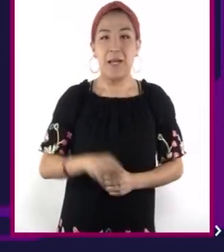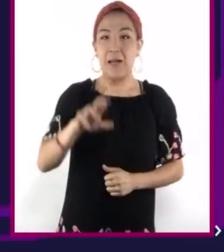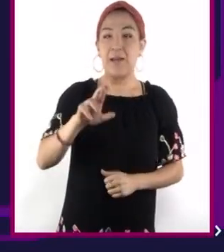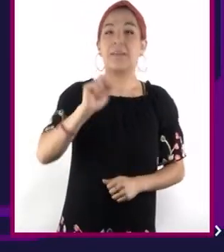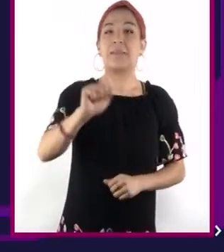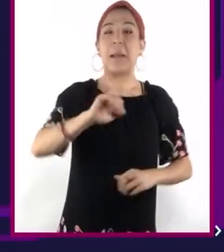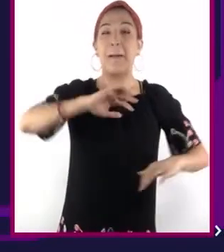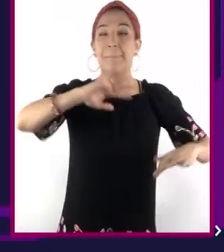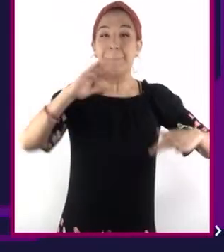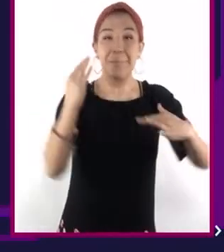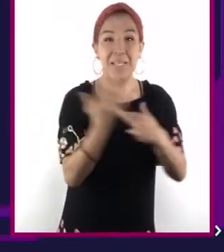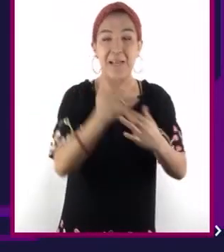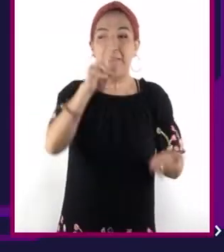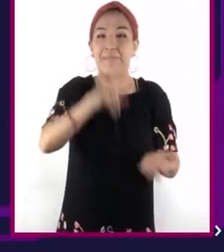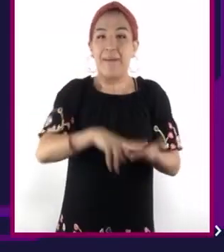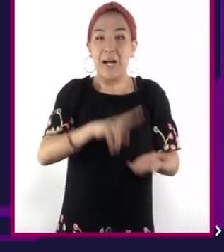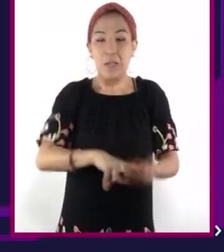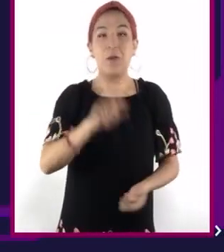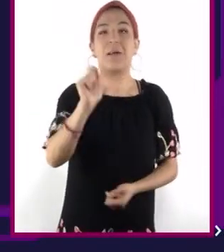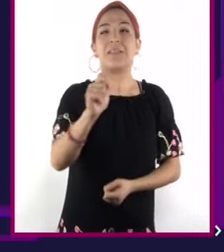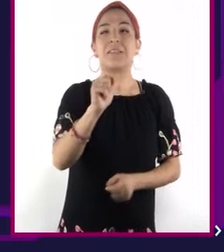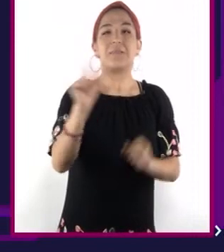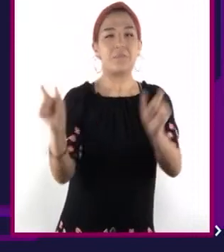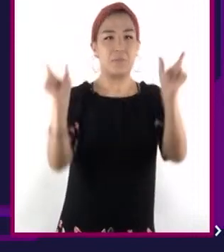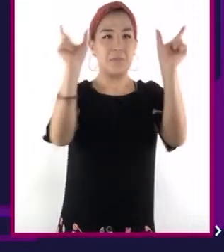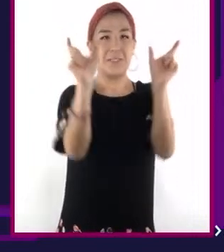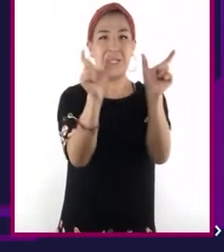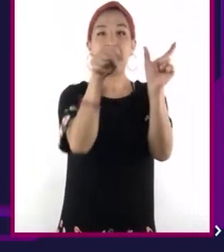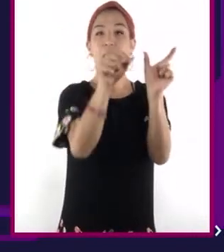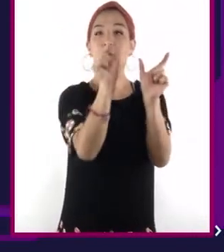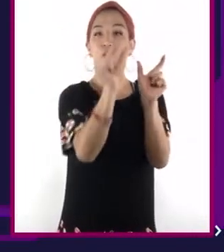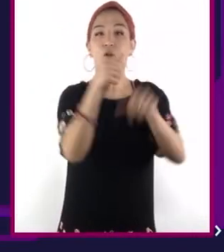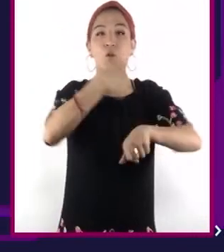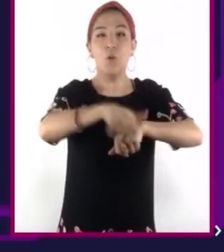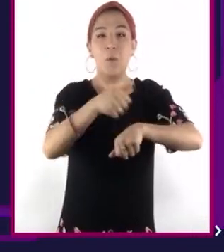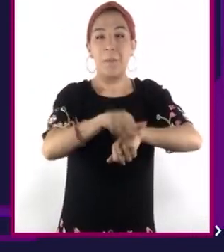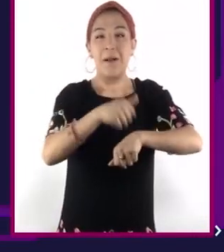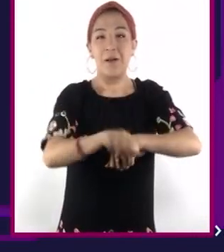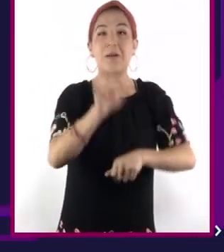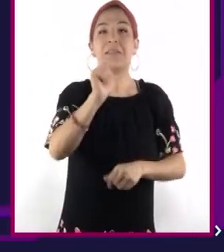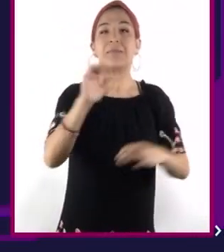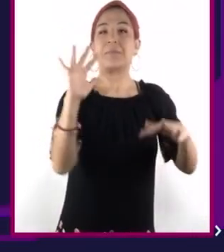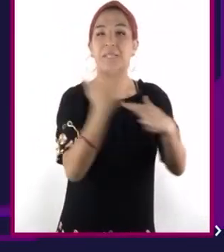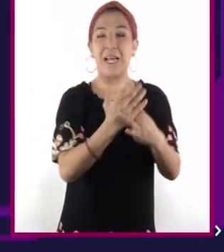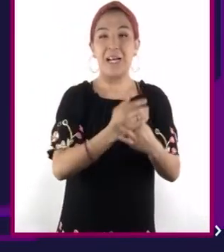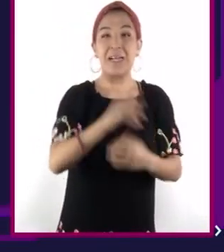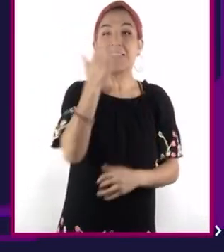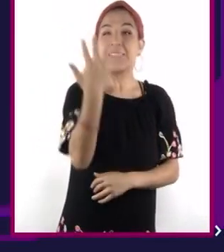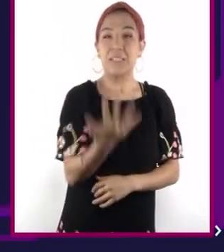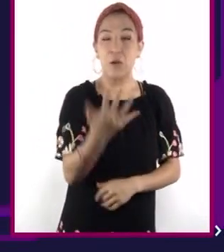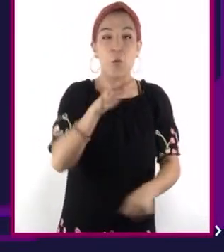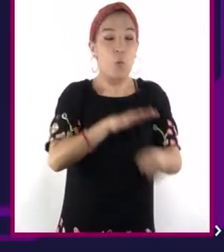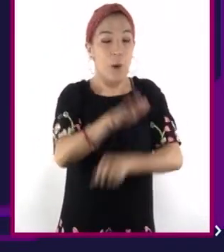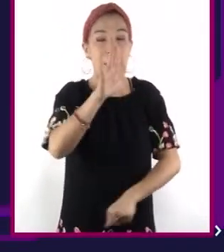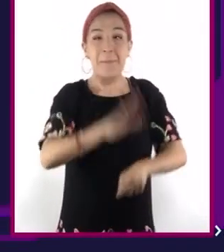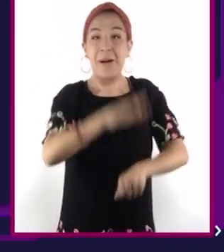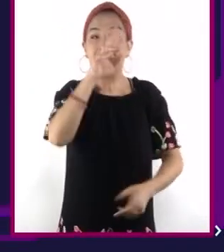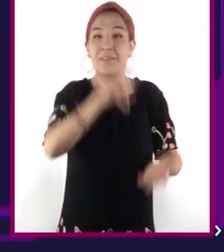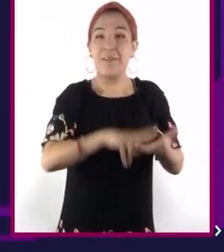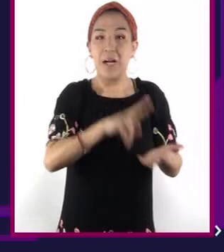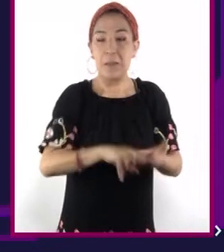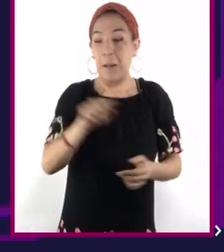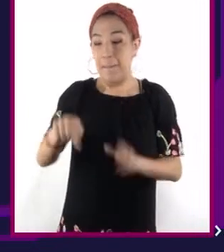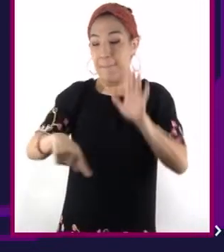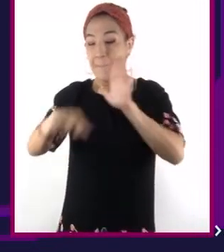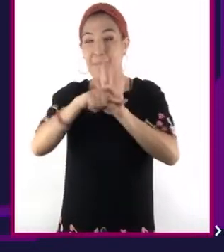5, ya que el rango es la diferencia entre el dato de mayor valor menos el dato